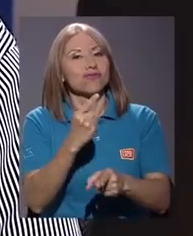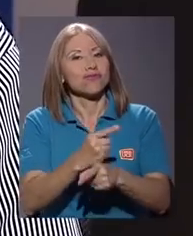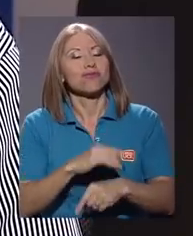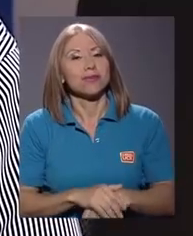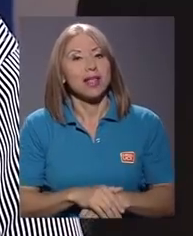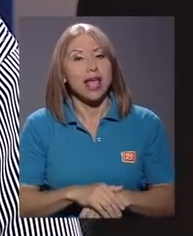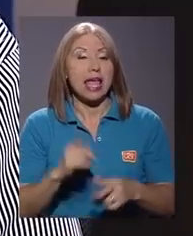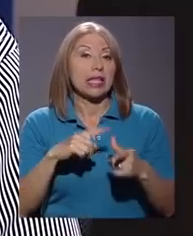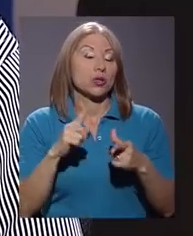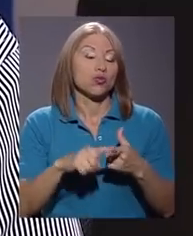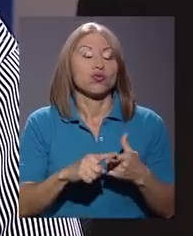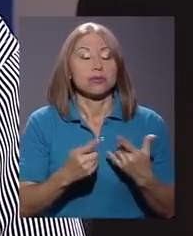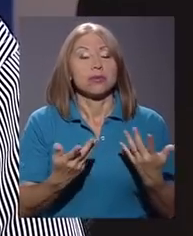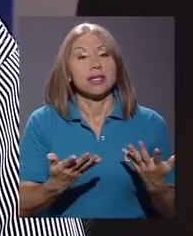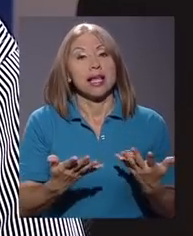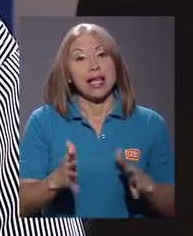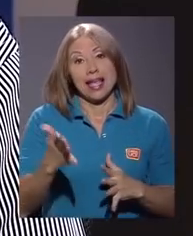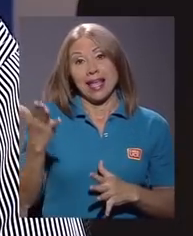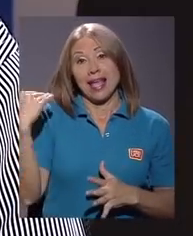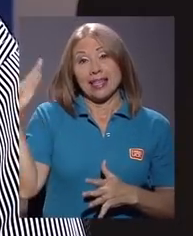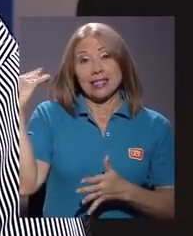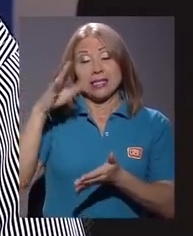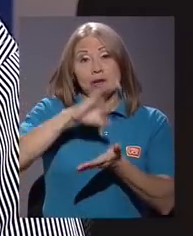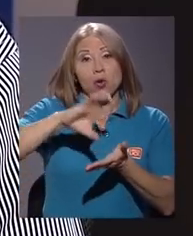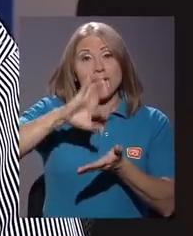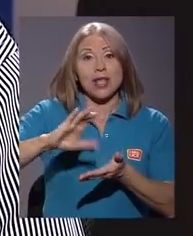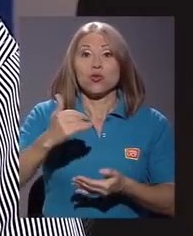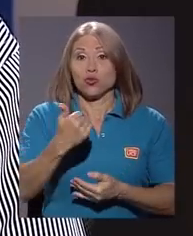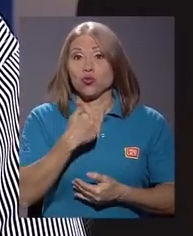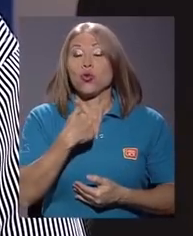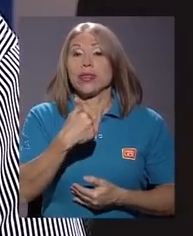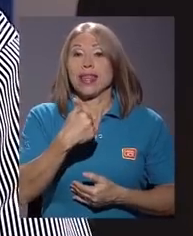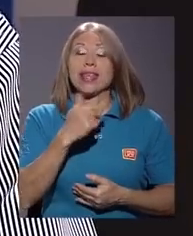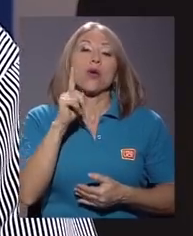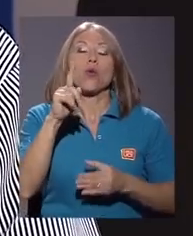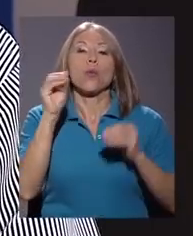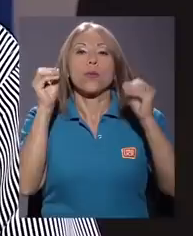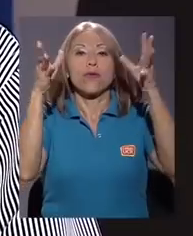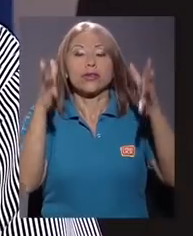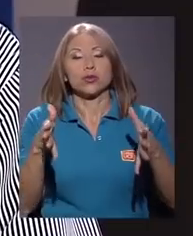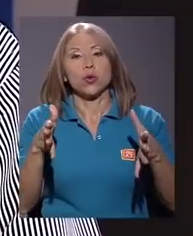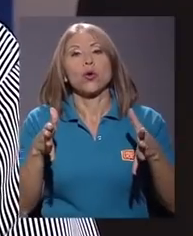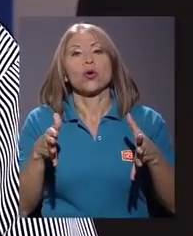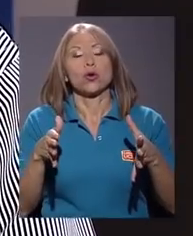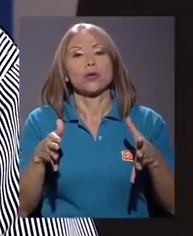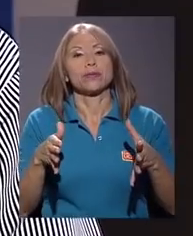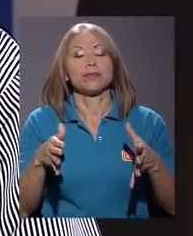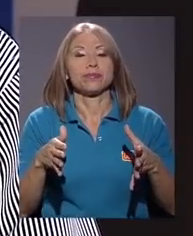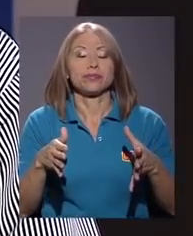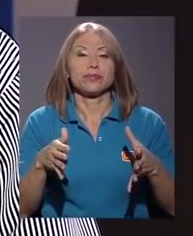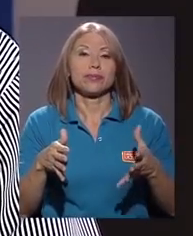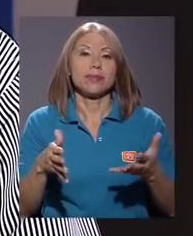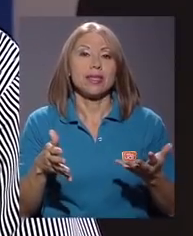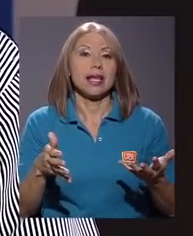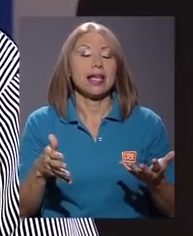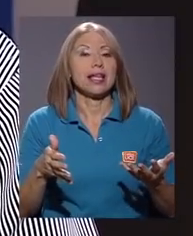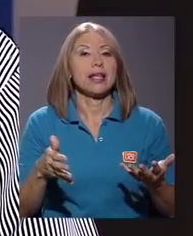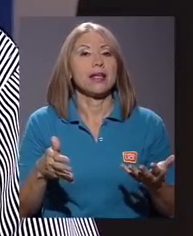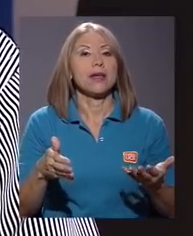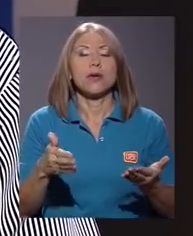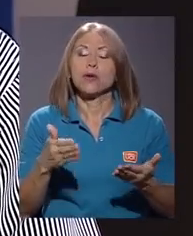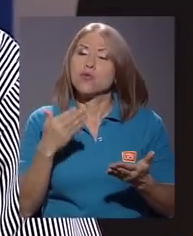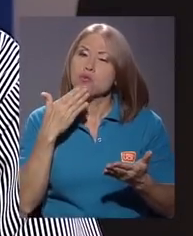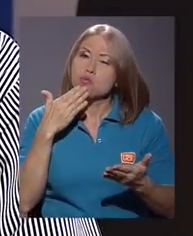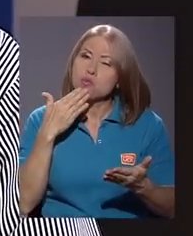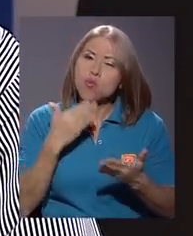Eh bueno en este caso yo tenía en el colegio un profesor de física que era Eh pues muy muy bueno